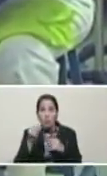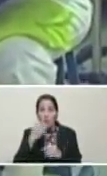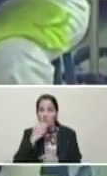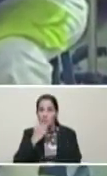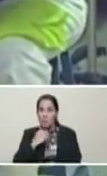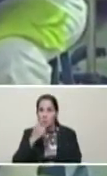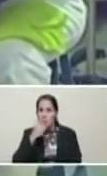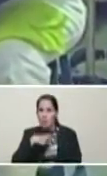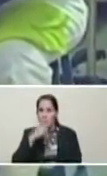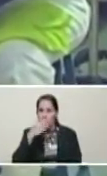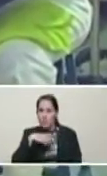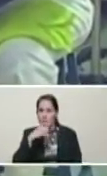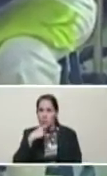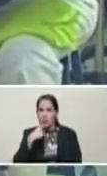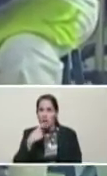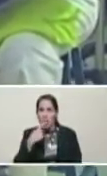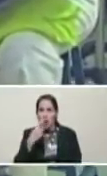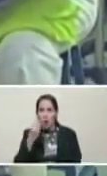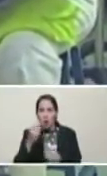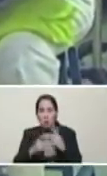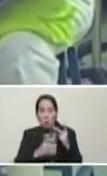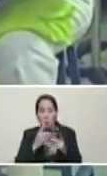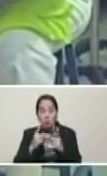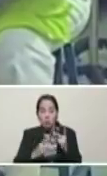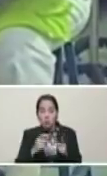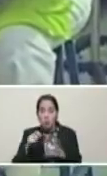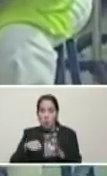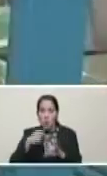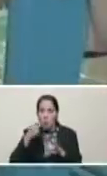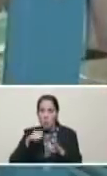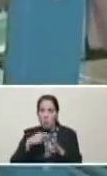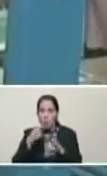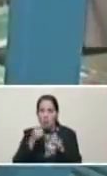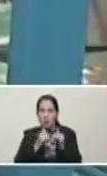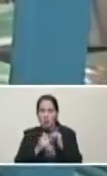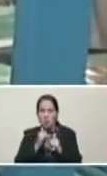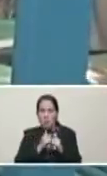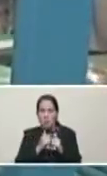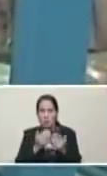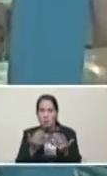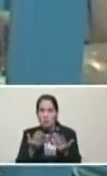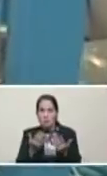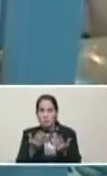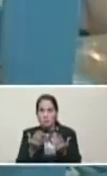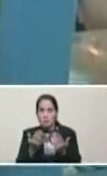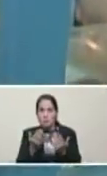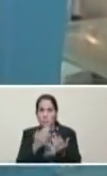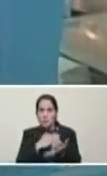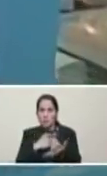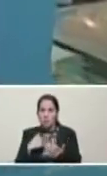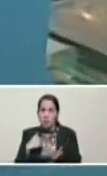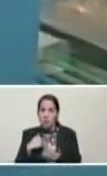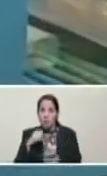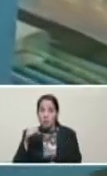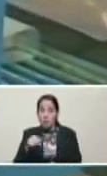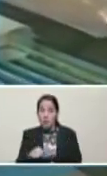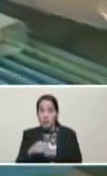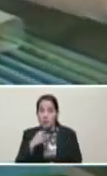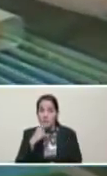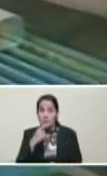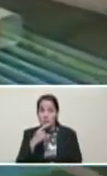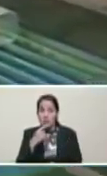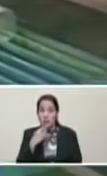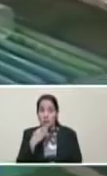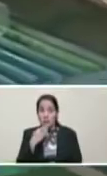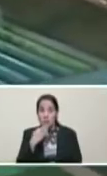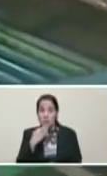línea de producción de compota esta acción en conjunto y yo quiero desde aquí agradecerle por la confianza